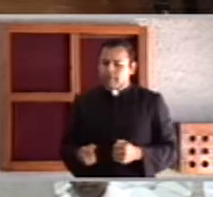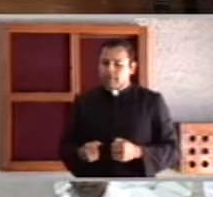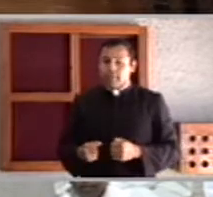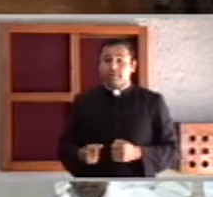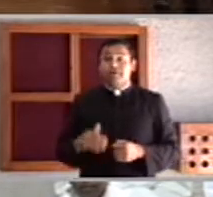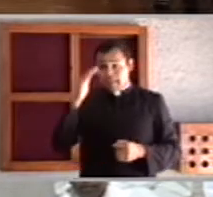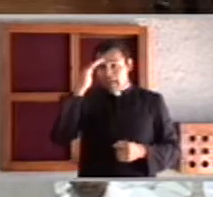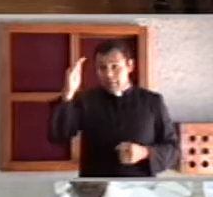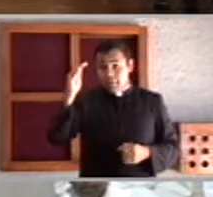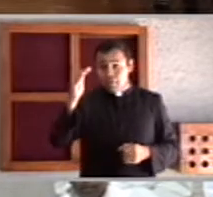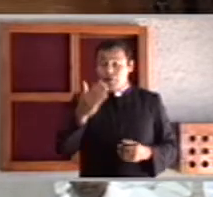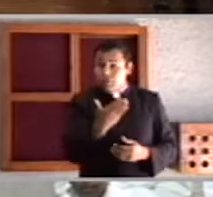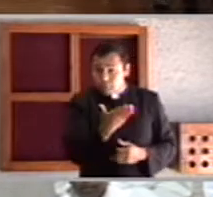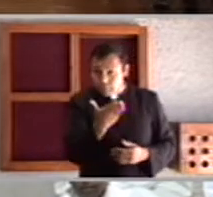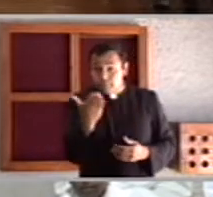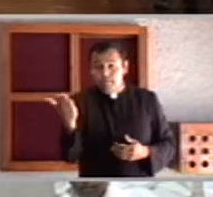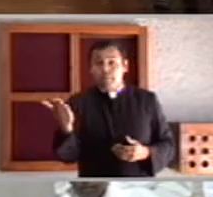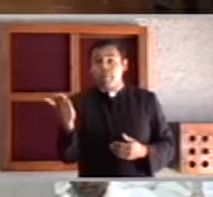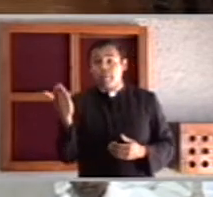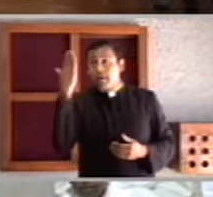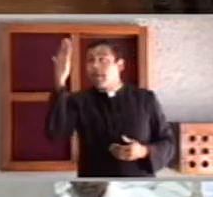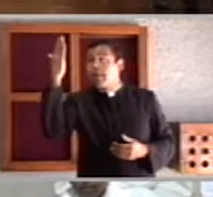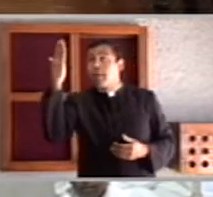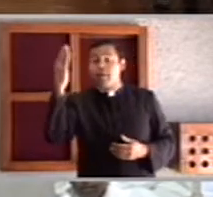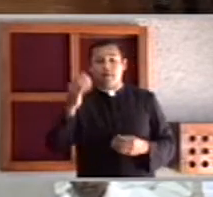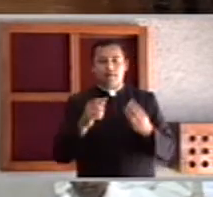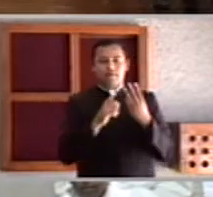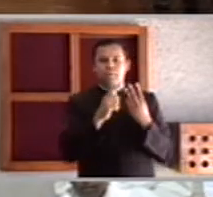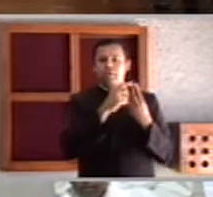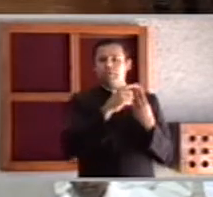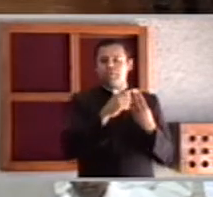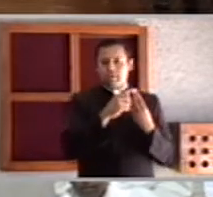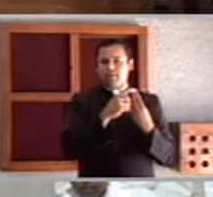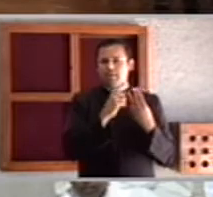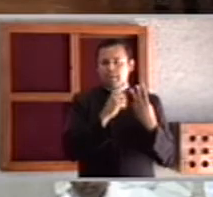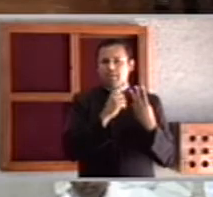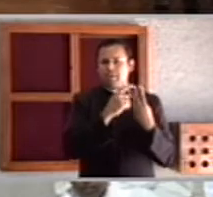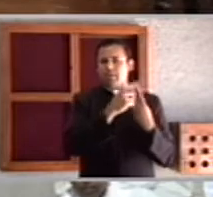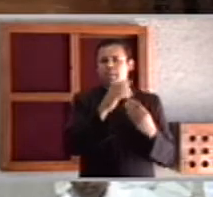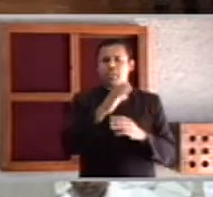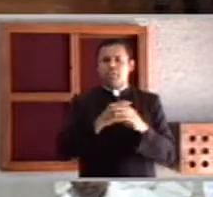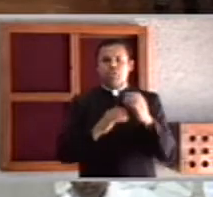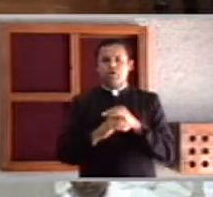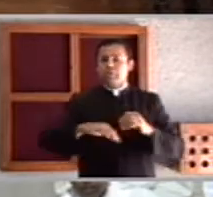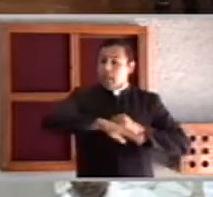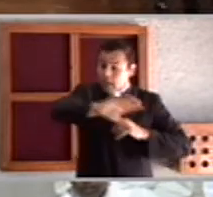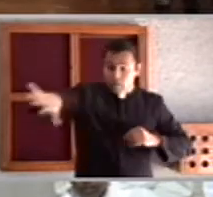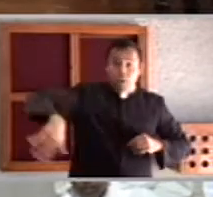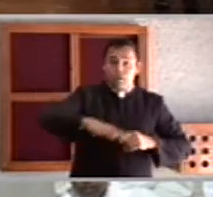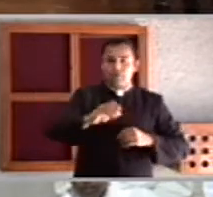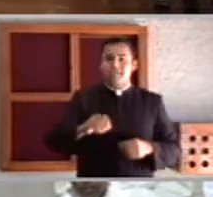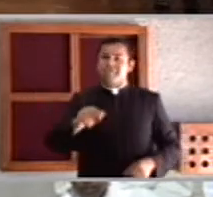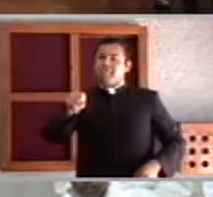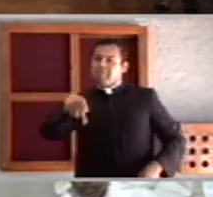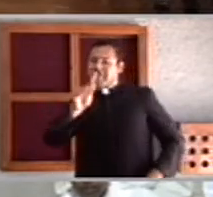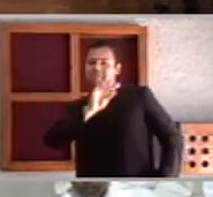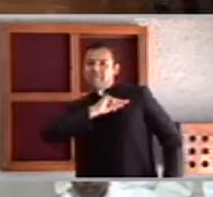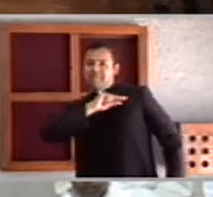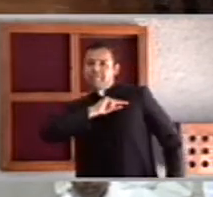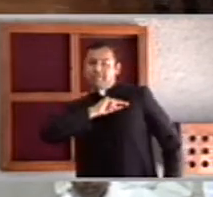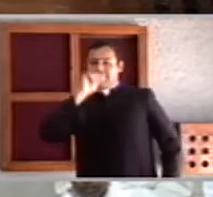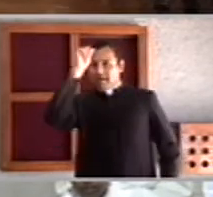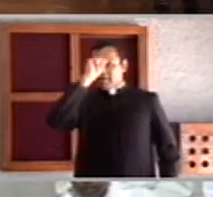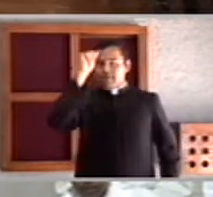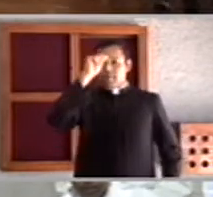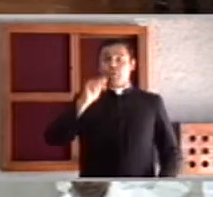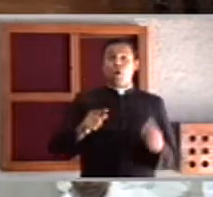tres cosas, a todos y de modo especial a nosotros los sacerdotes: ser